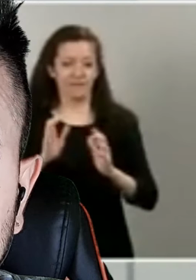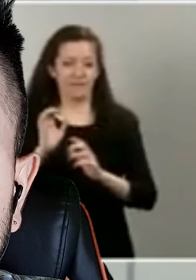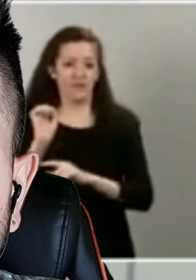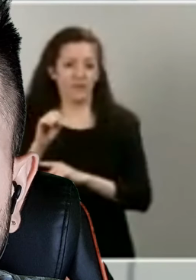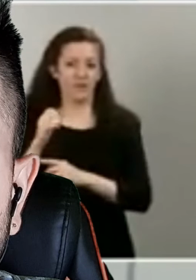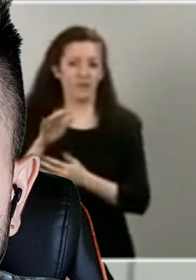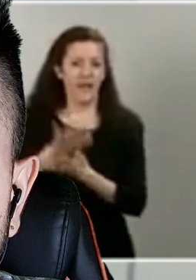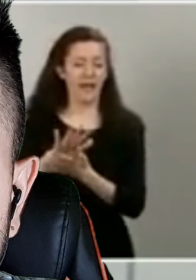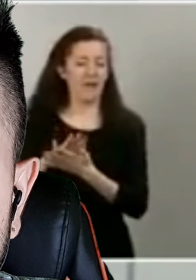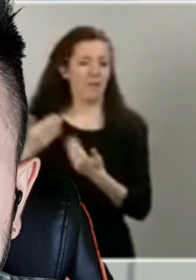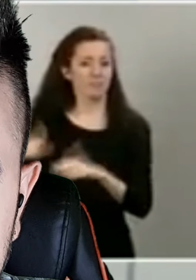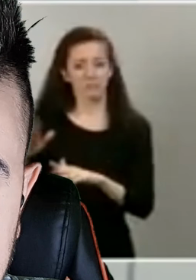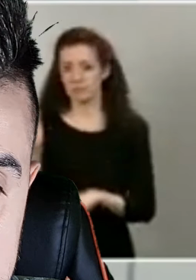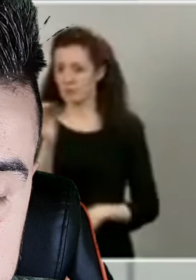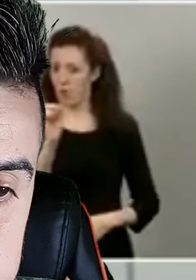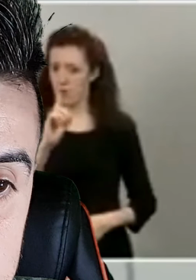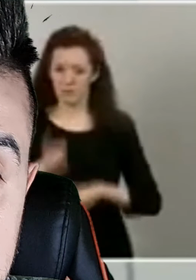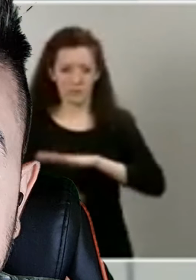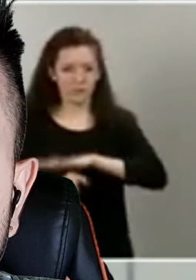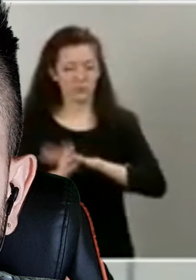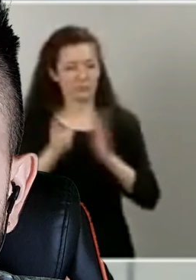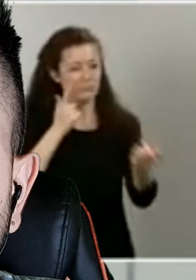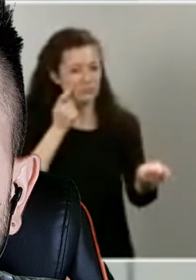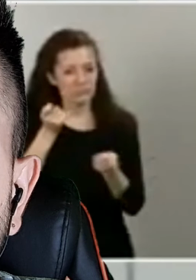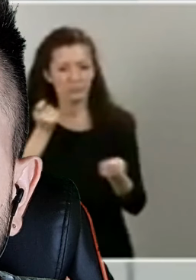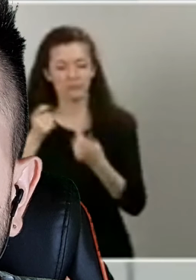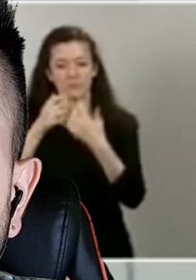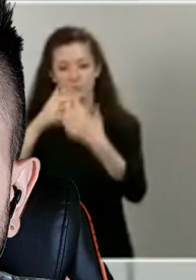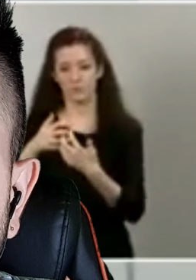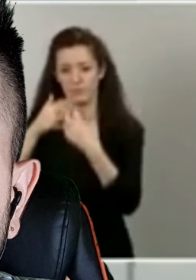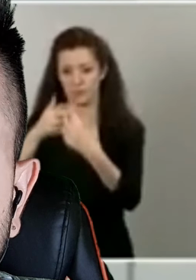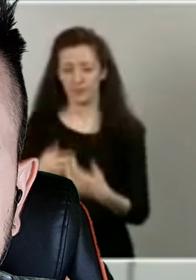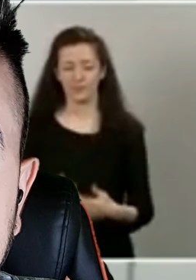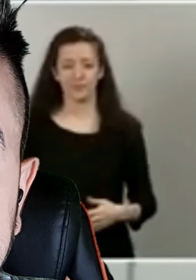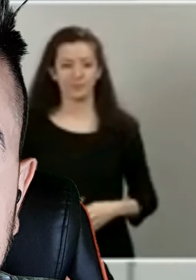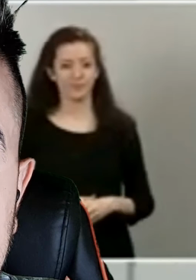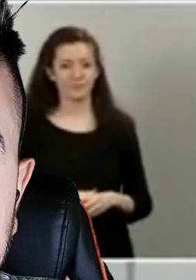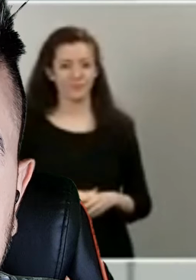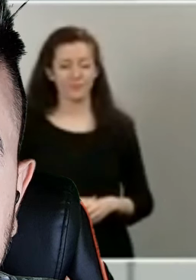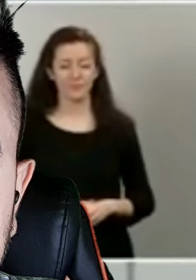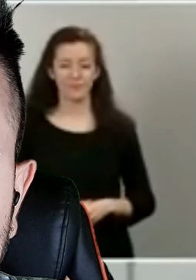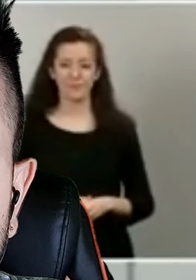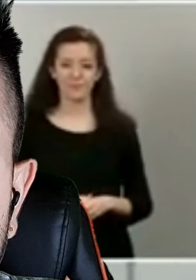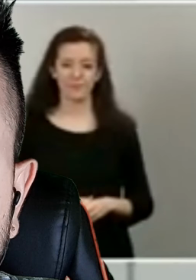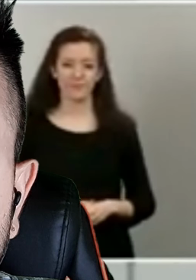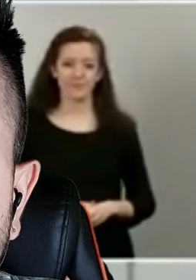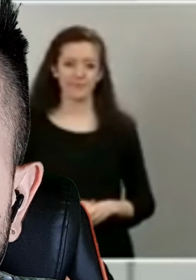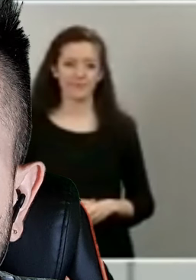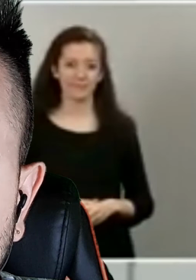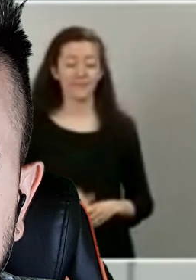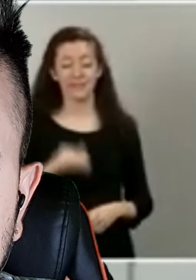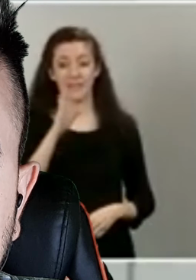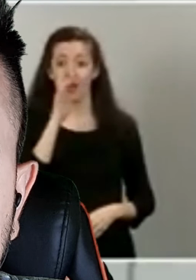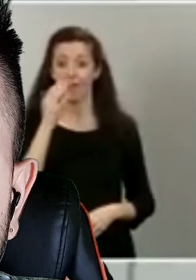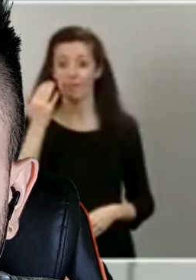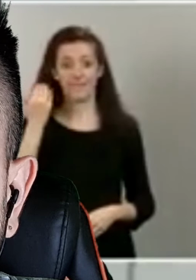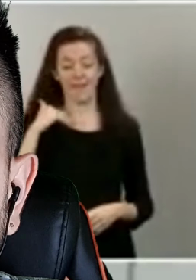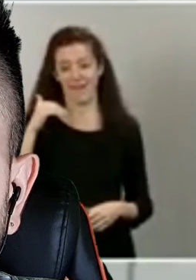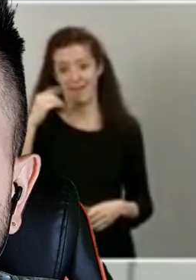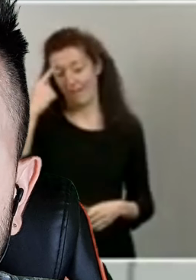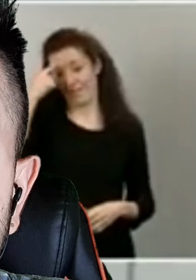así porque supuestamente no se podía despedir a nadie la despidieron ella solamente está cobrando 300 euros vale porque no tiene derecho a paro